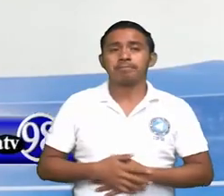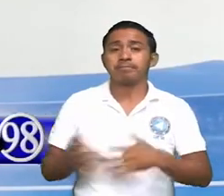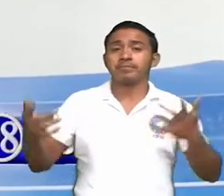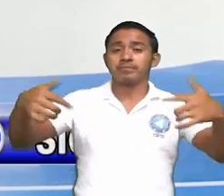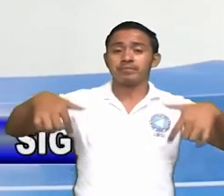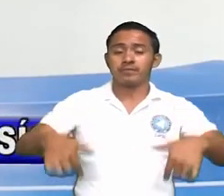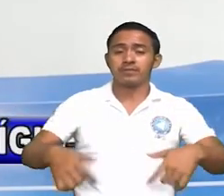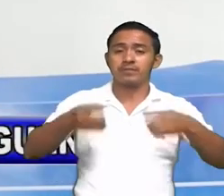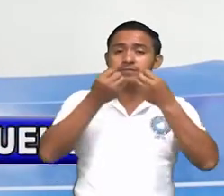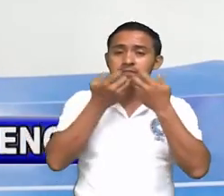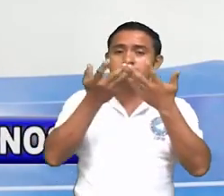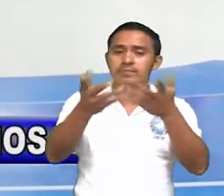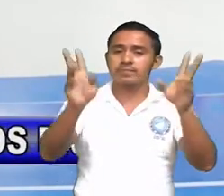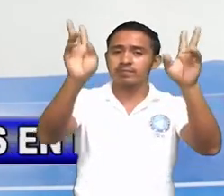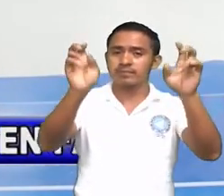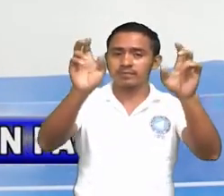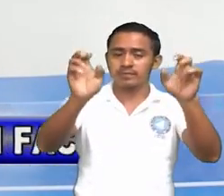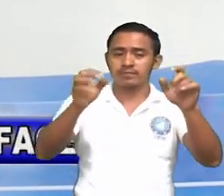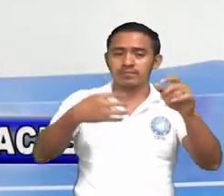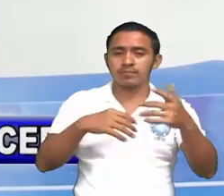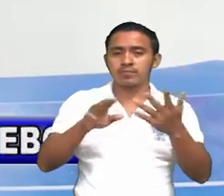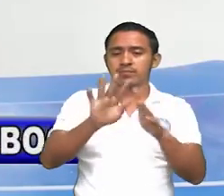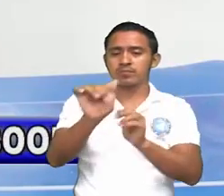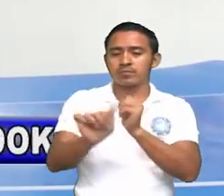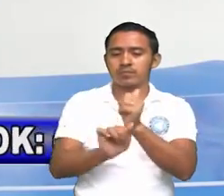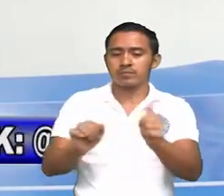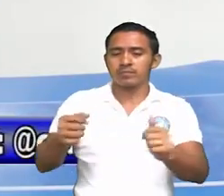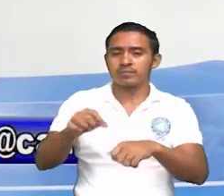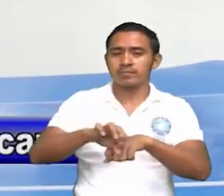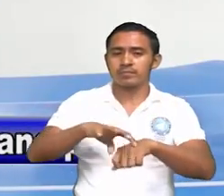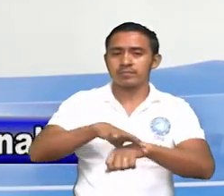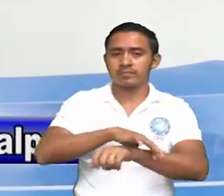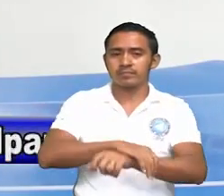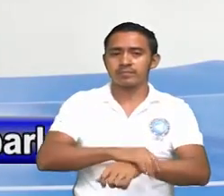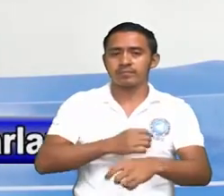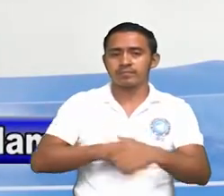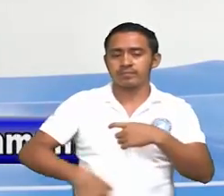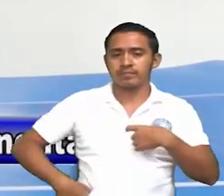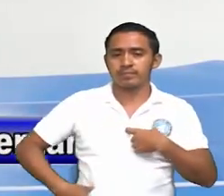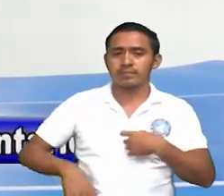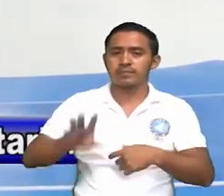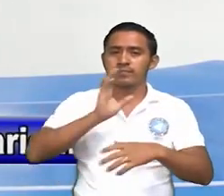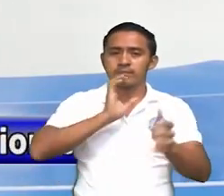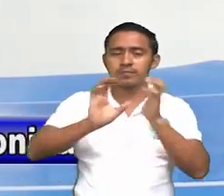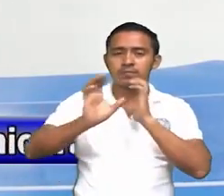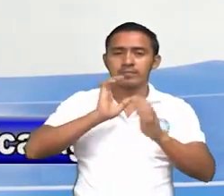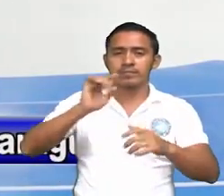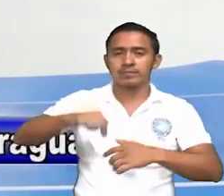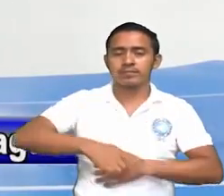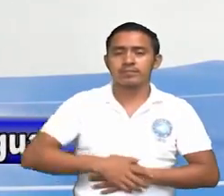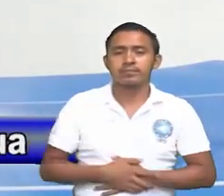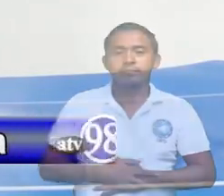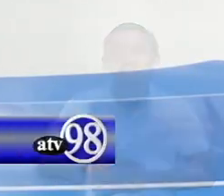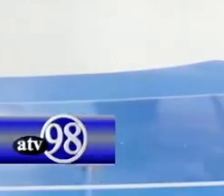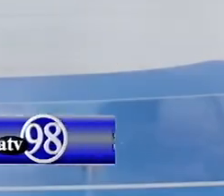Ahora les dejamos los principales temas abordados por la compañera Rosario Murillo en su comunicación de este